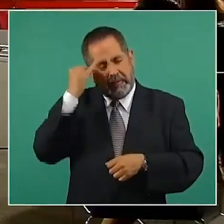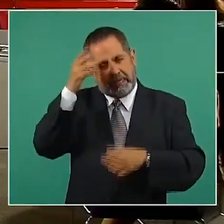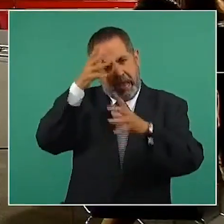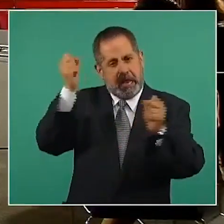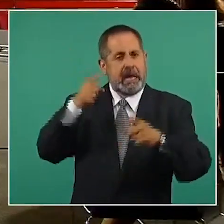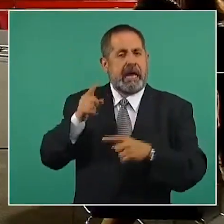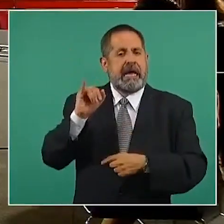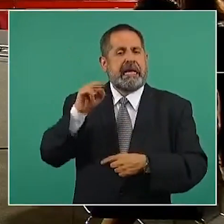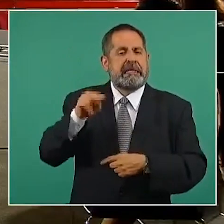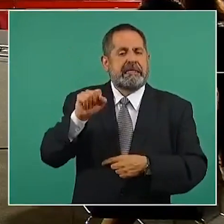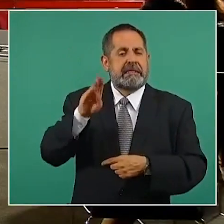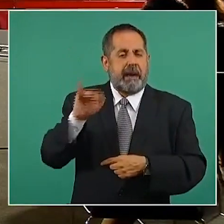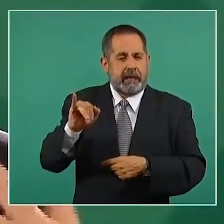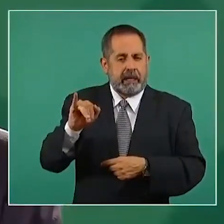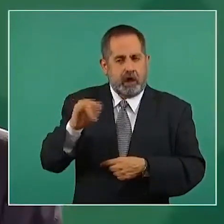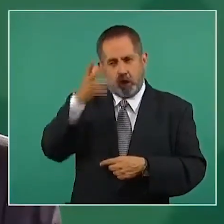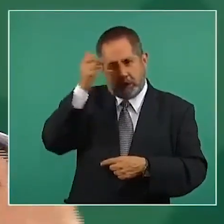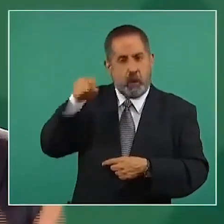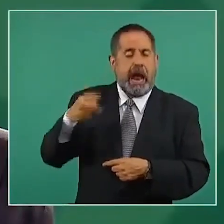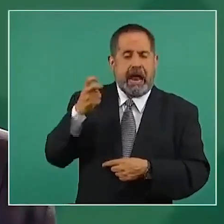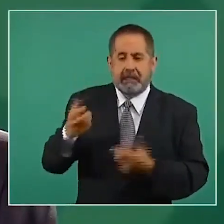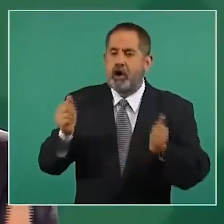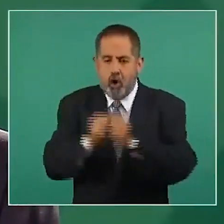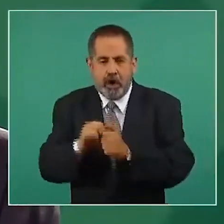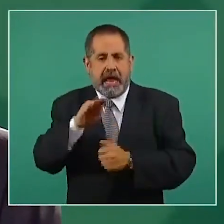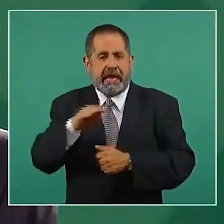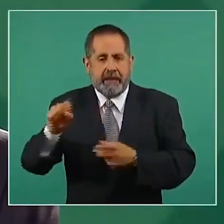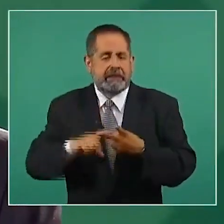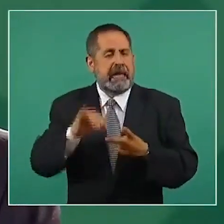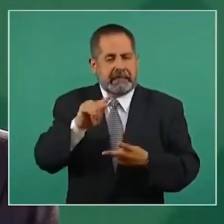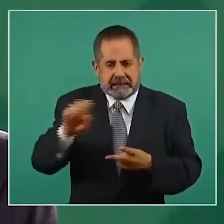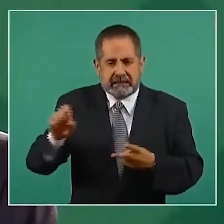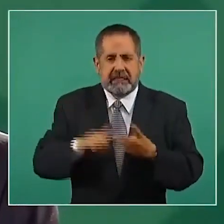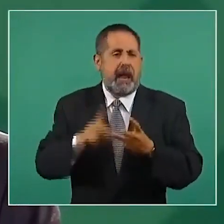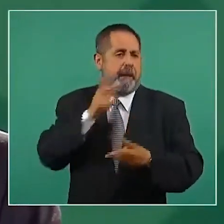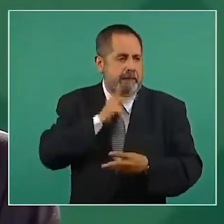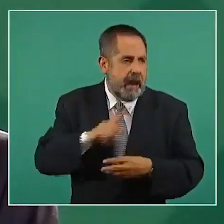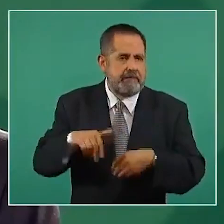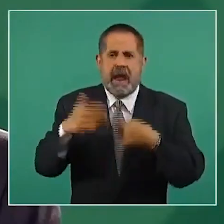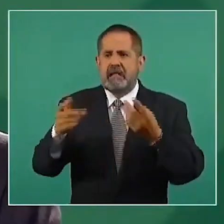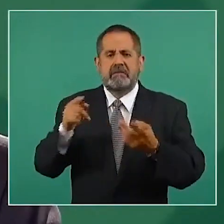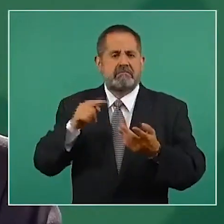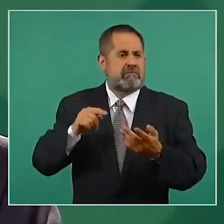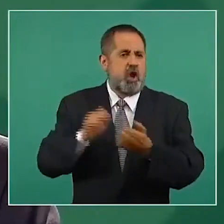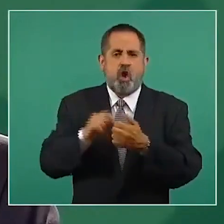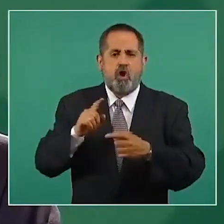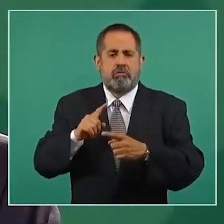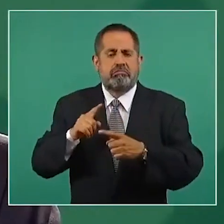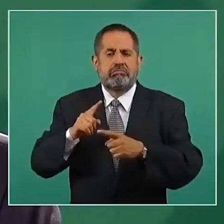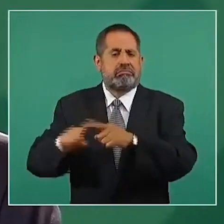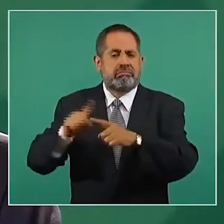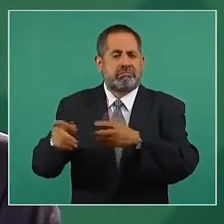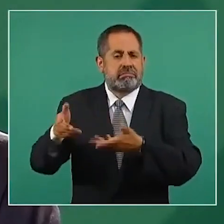lo que seguiremos trabajando con el IMSS, con el IMSS Bienestar, con el ISSSTE, con los servicios médicos de Pemex, con los